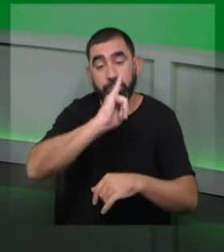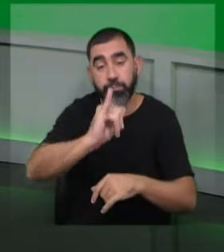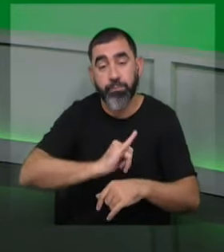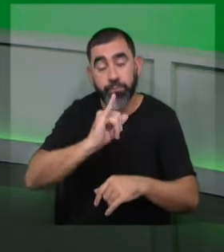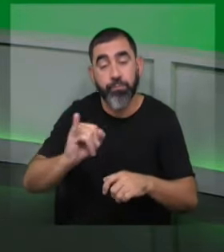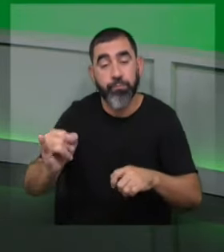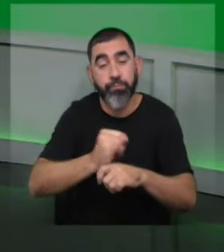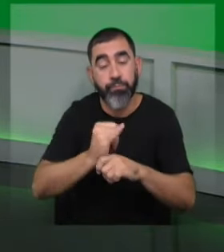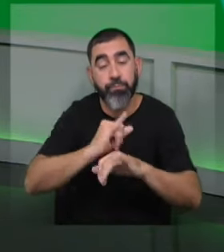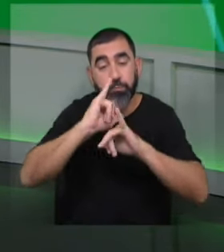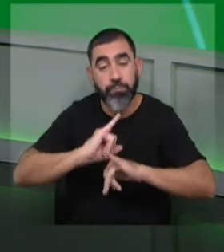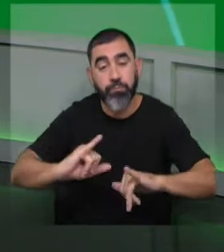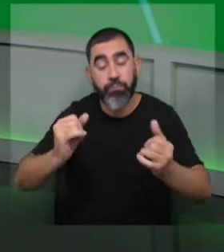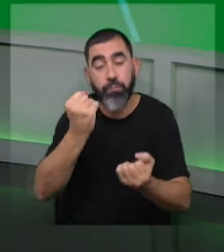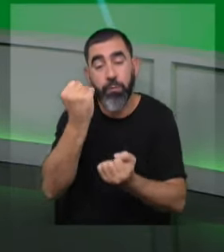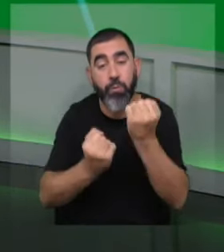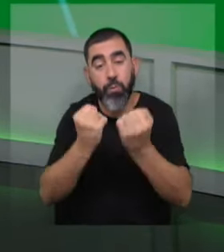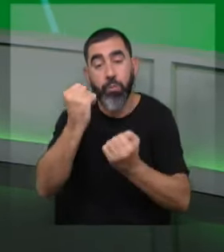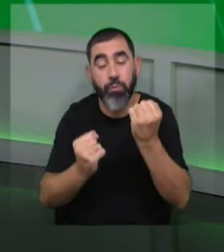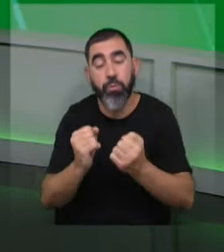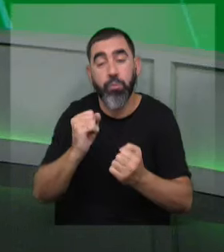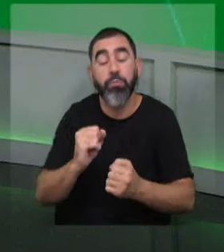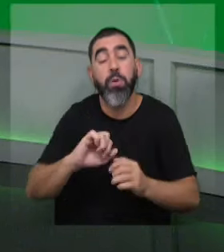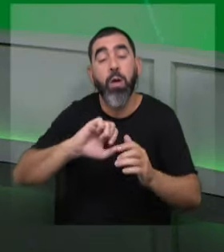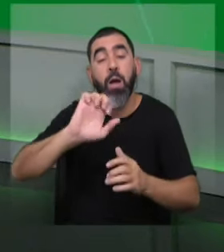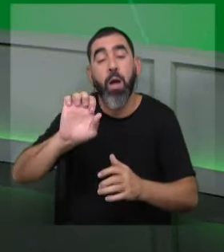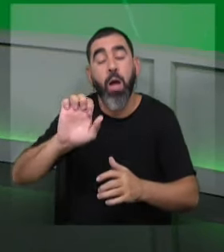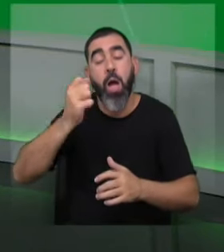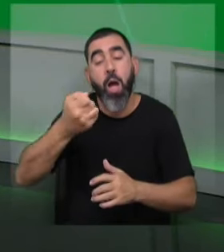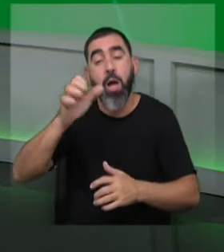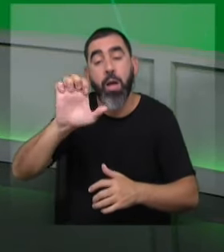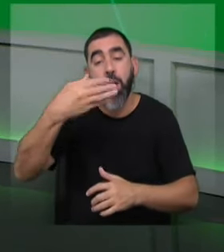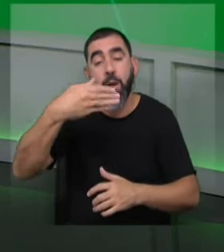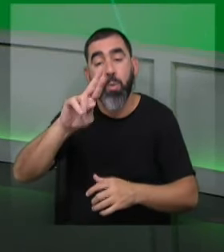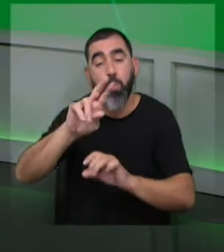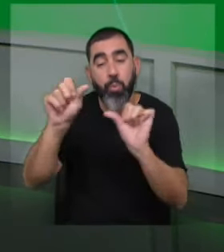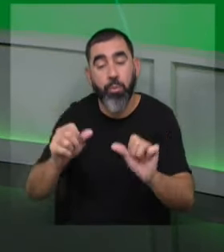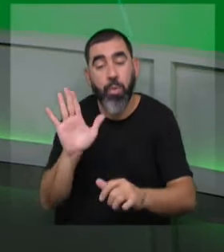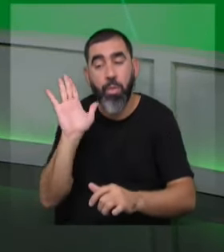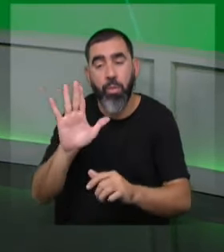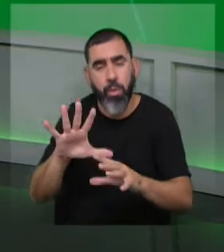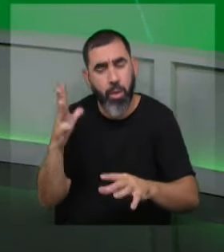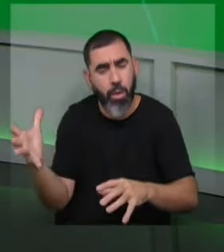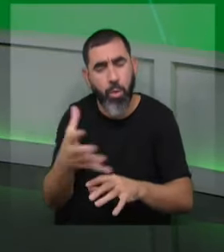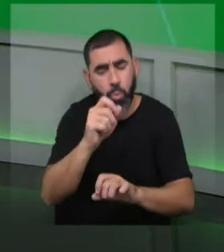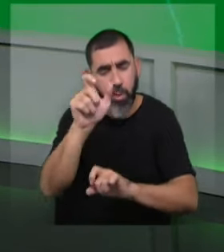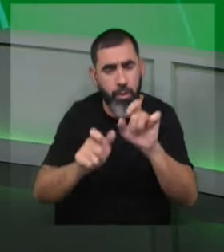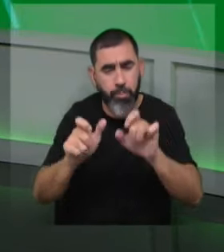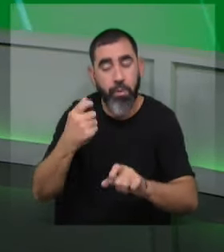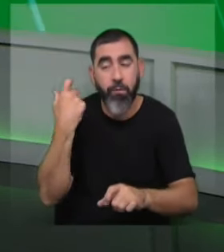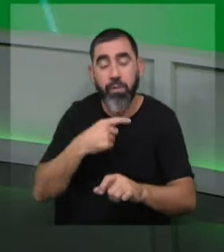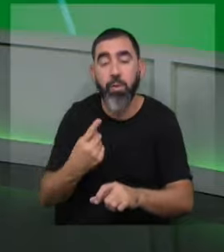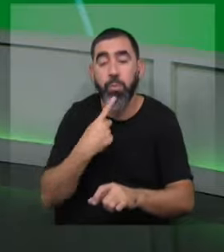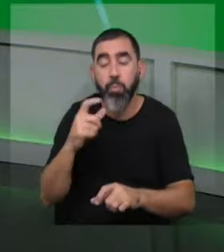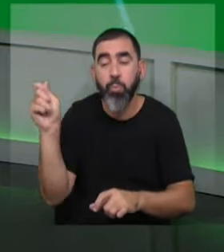que el Instituto de Promoción Económico y Social y AEBU realizaron y que revela el endeudamiento excesivo de la población y la falta de